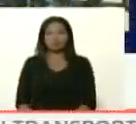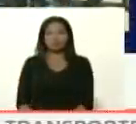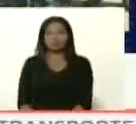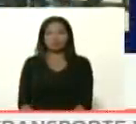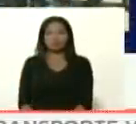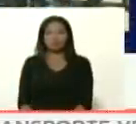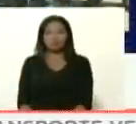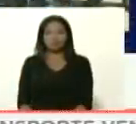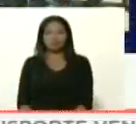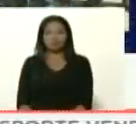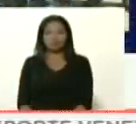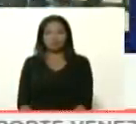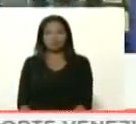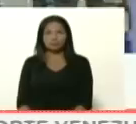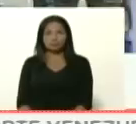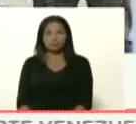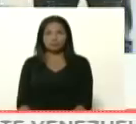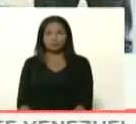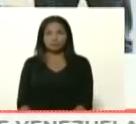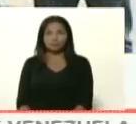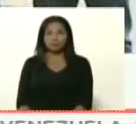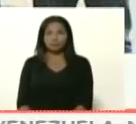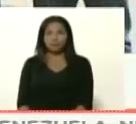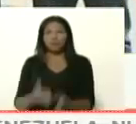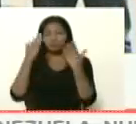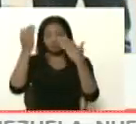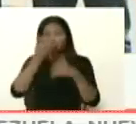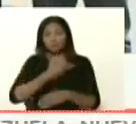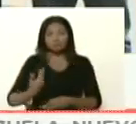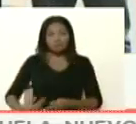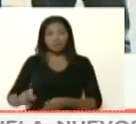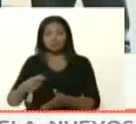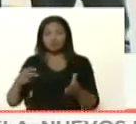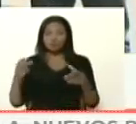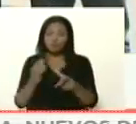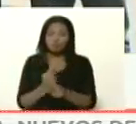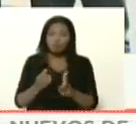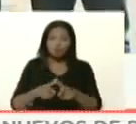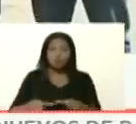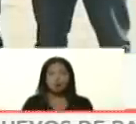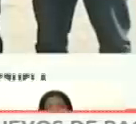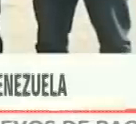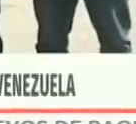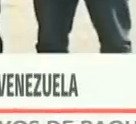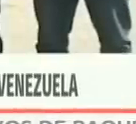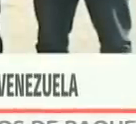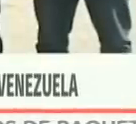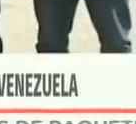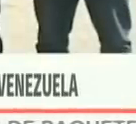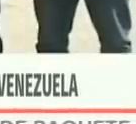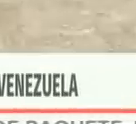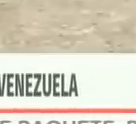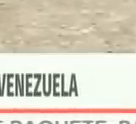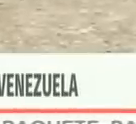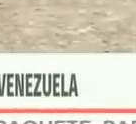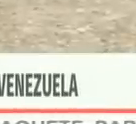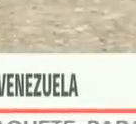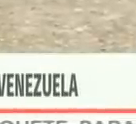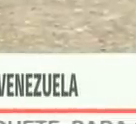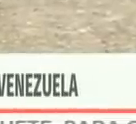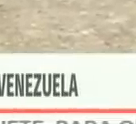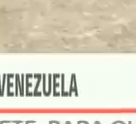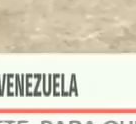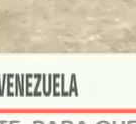Saludos, camarada presidente. Nos encontramos acá en Guacara, municipio de Guacara, Estado Carabobo. Estamos reiniciando los trabajos que